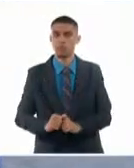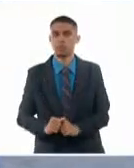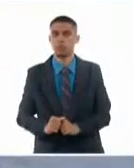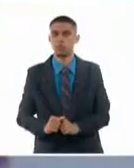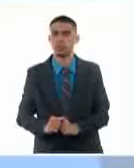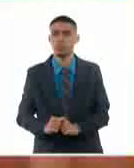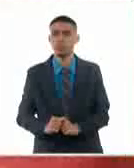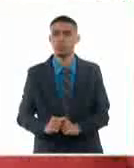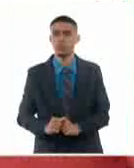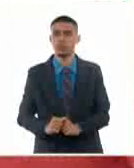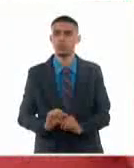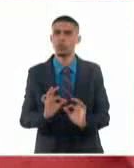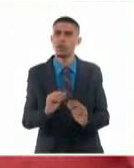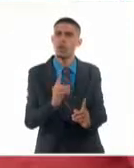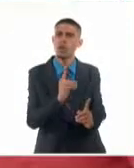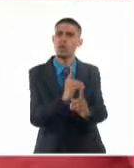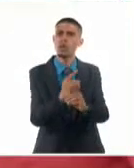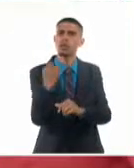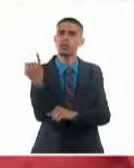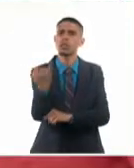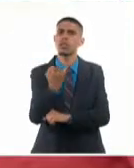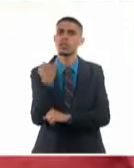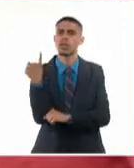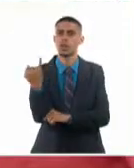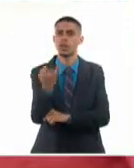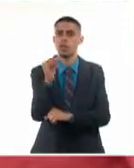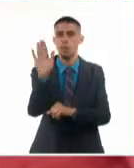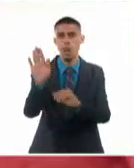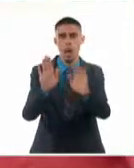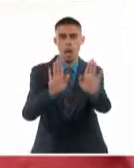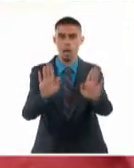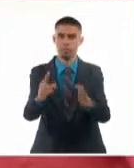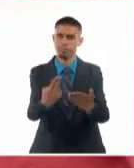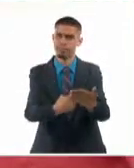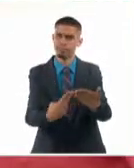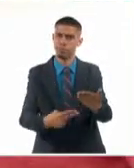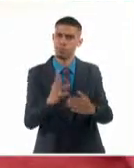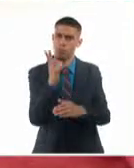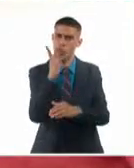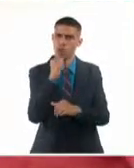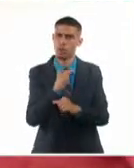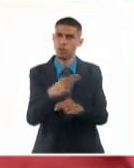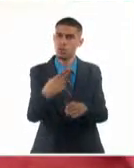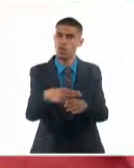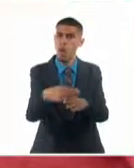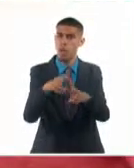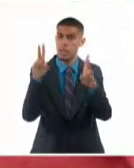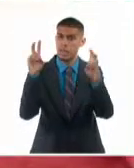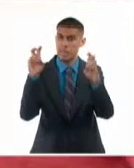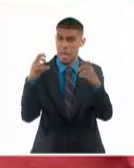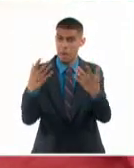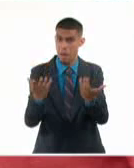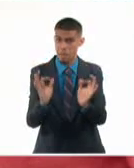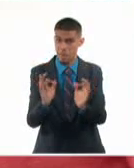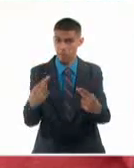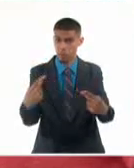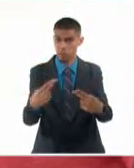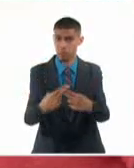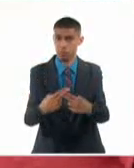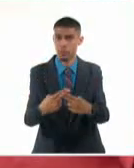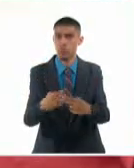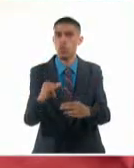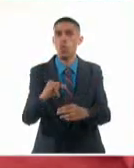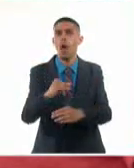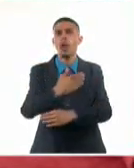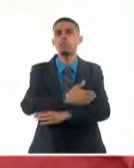16ª Bienal Internacional de Pintura Mural Internos, que lleva como título, como tema del evento,